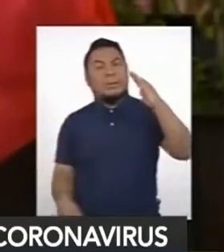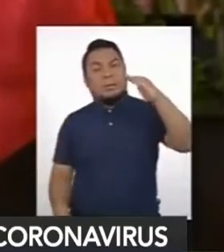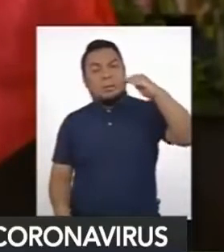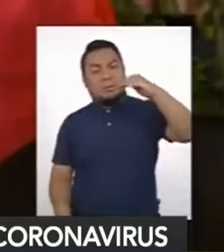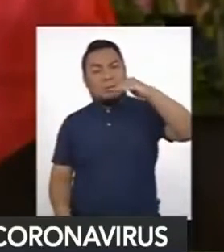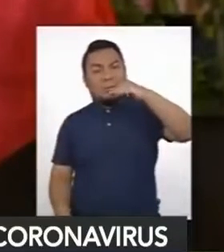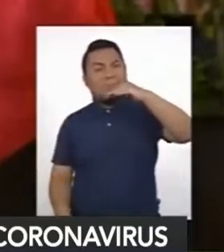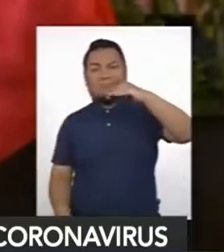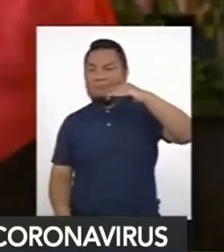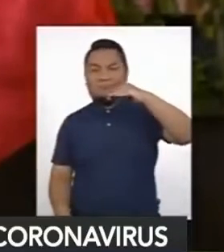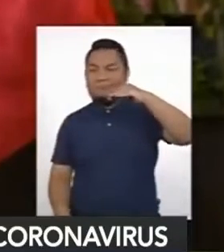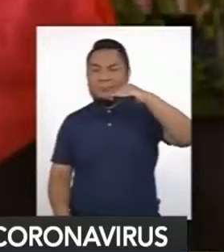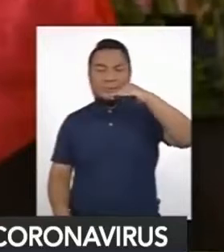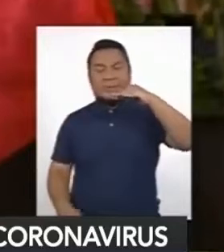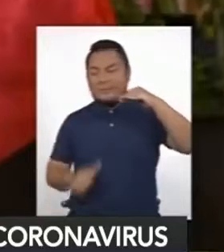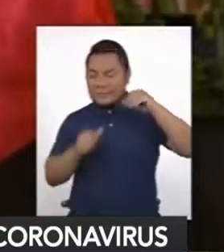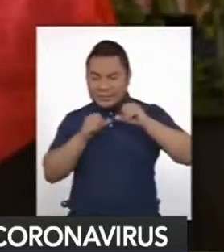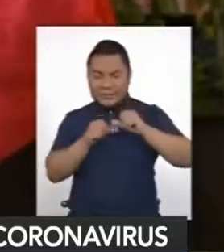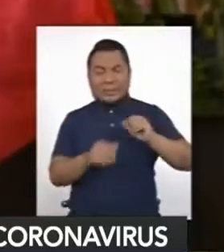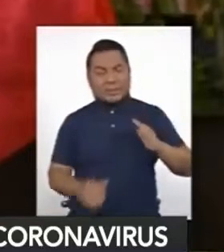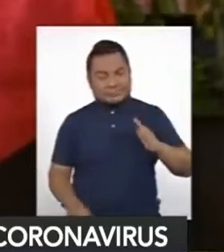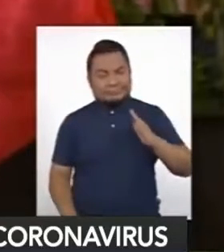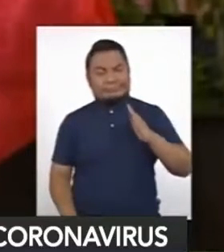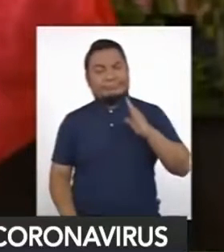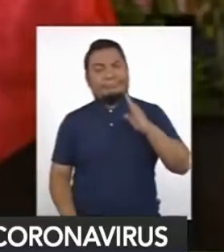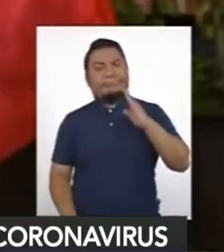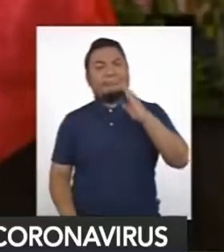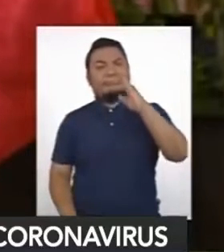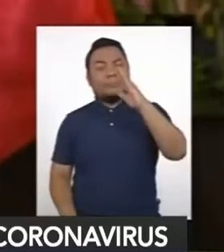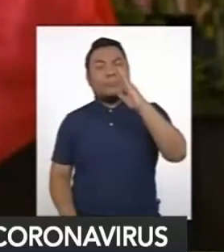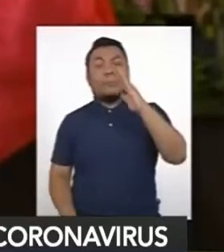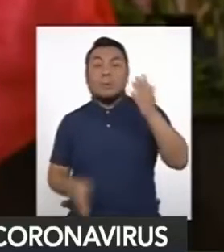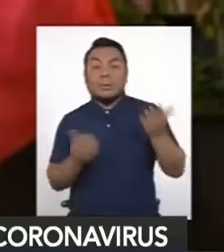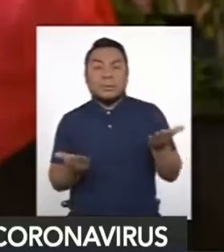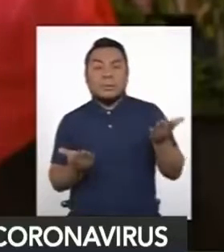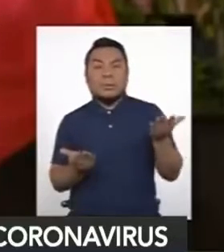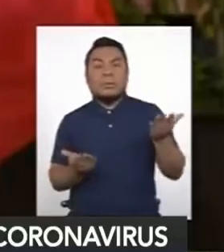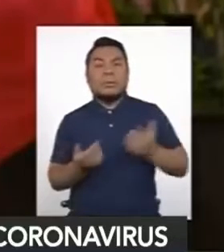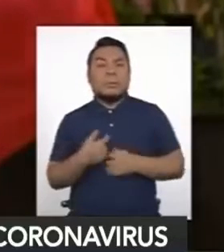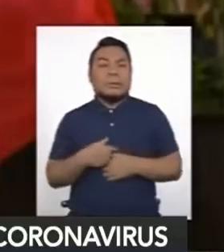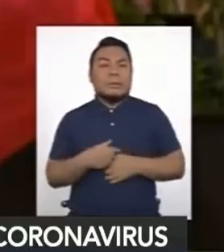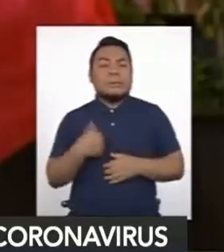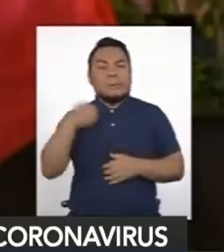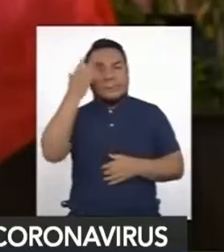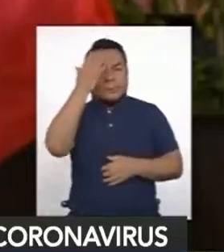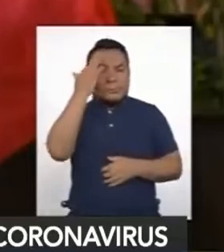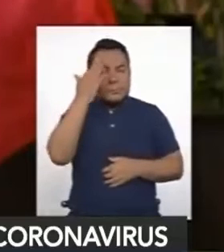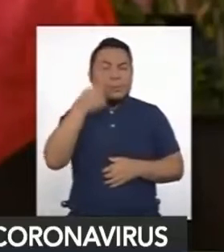esta curva en ascenso. Y entonces, de manera